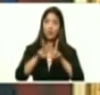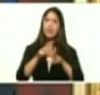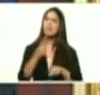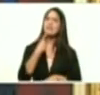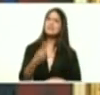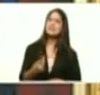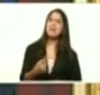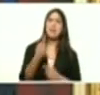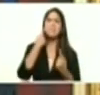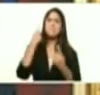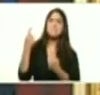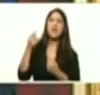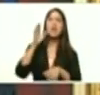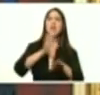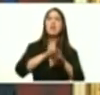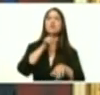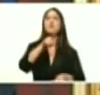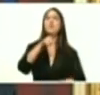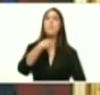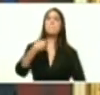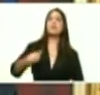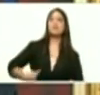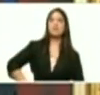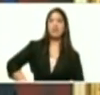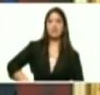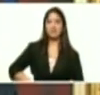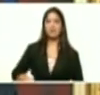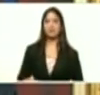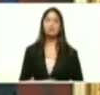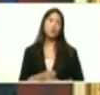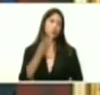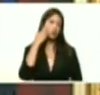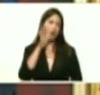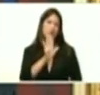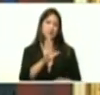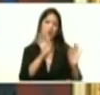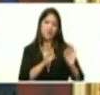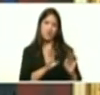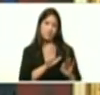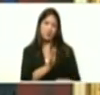diciendo, mire usted, señor presidente, tratándolo así, ustedes saben que ellos son así,